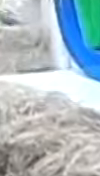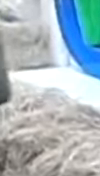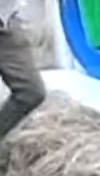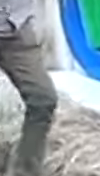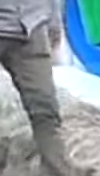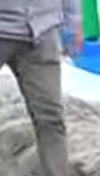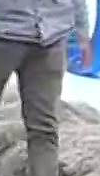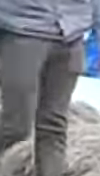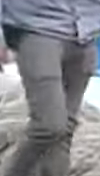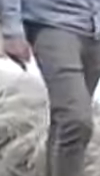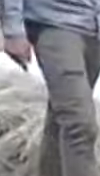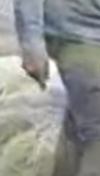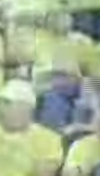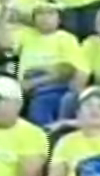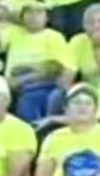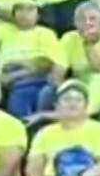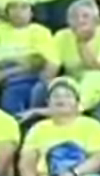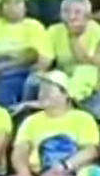en este momento